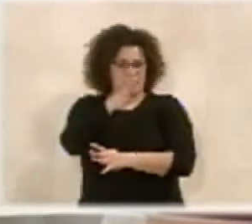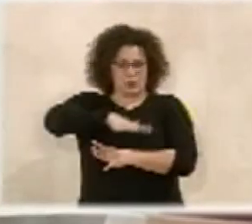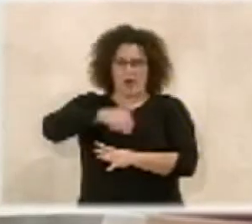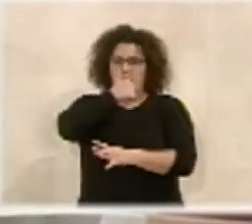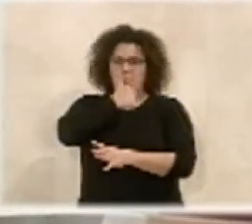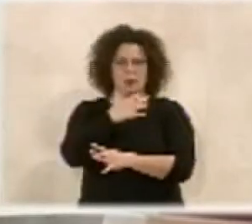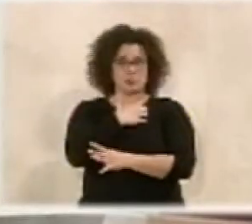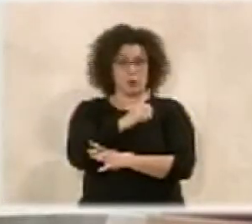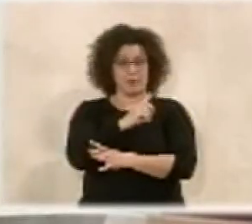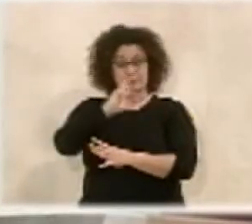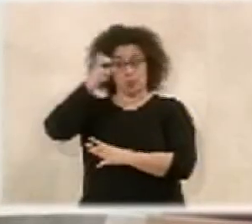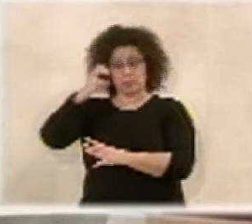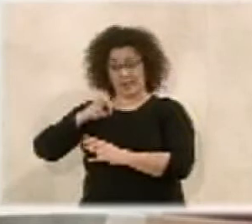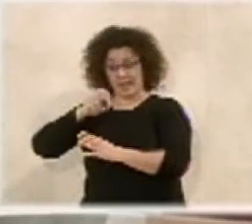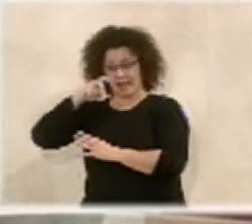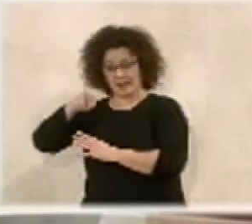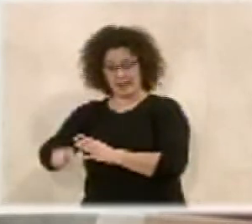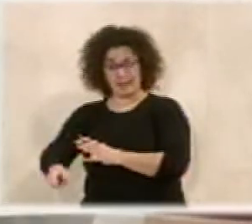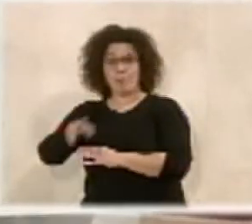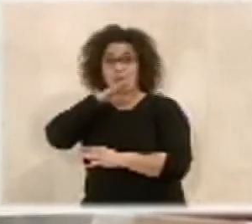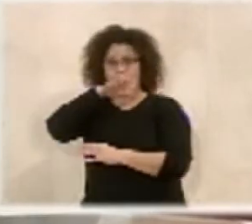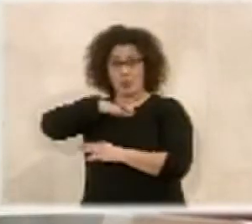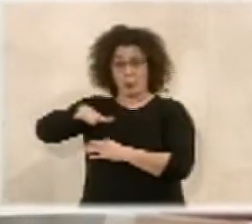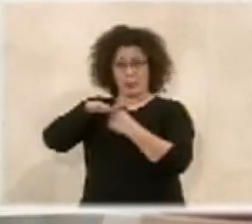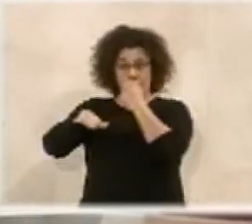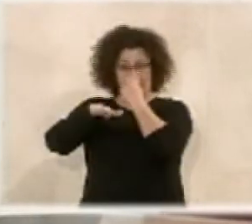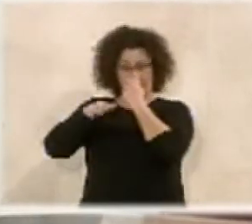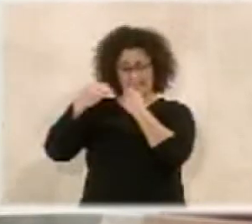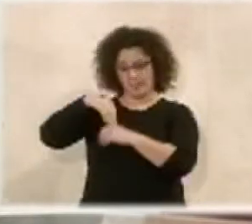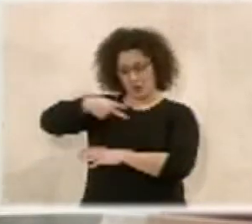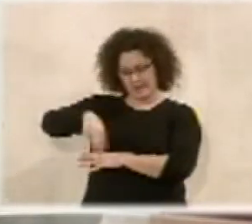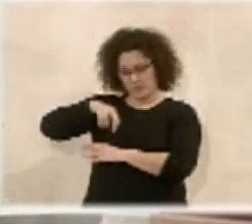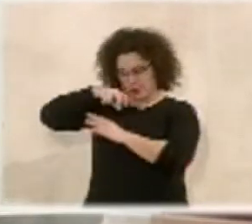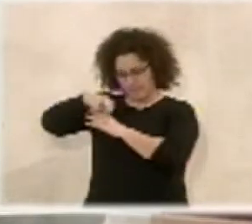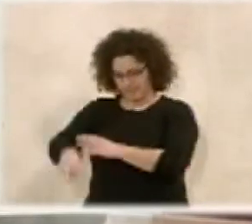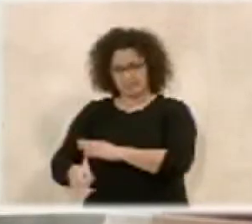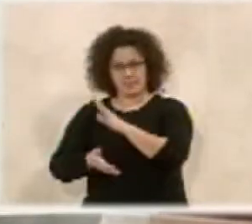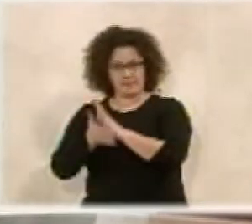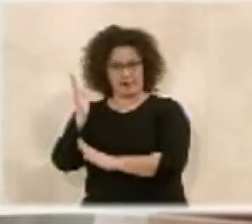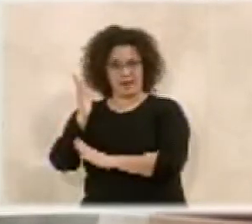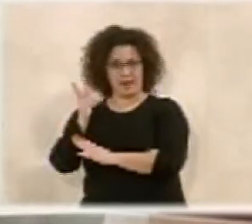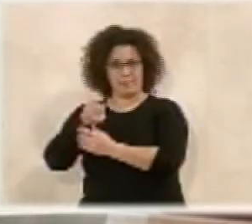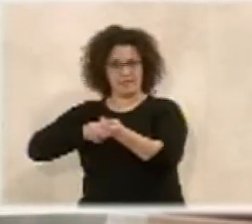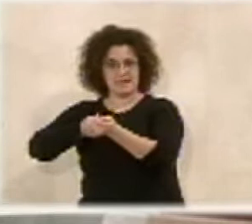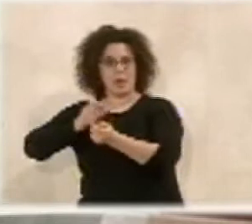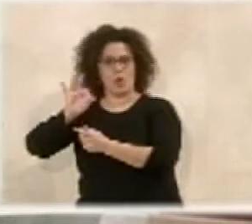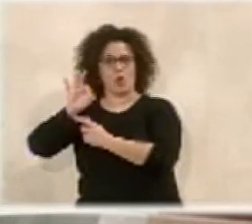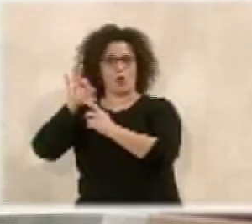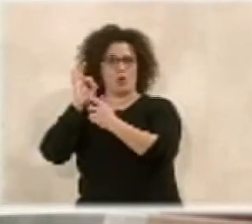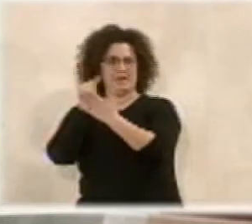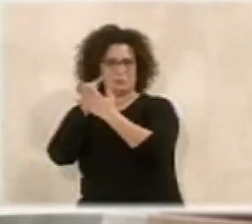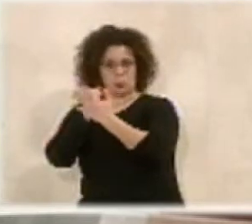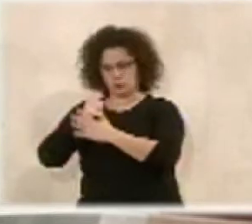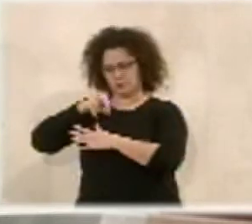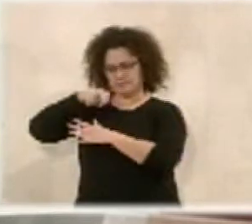Esa escalera, otra escalera, que es la que baja y la que cogen todos los niños de esa zona para ir a los Millares o para ir al Instituto El Andaluz o al Instituto